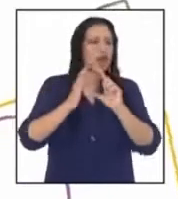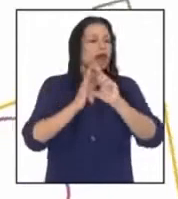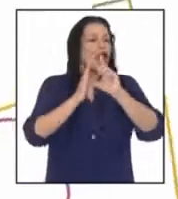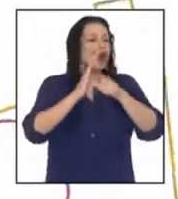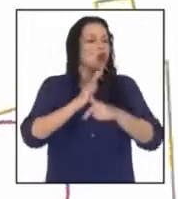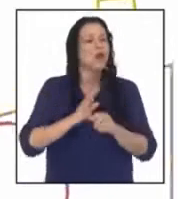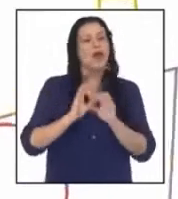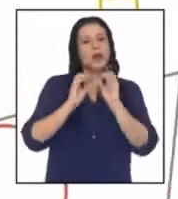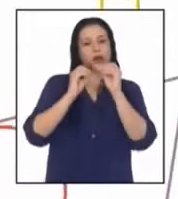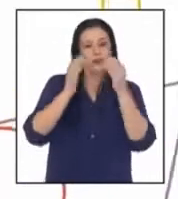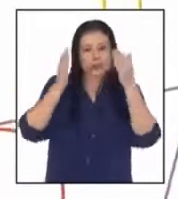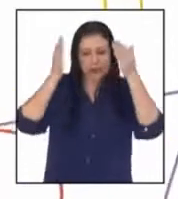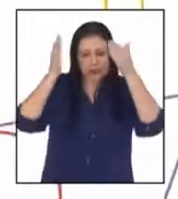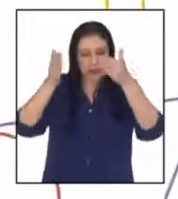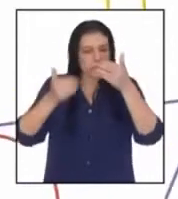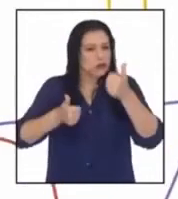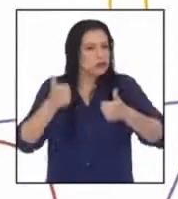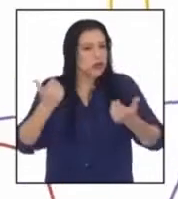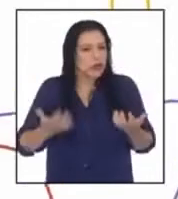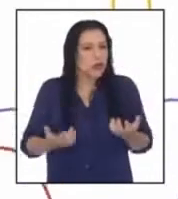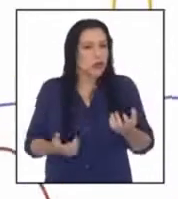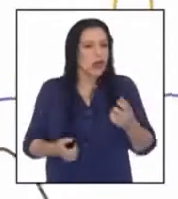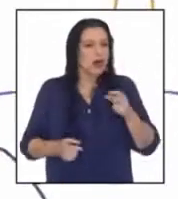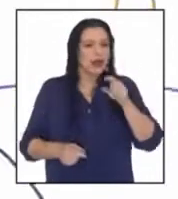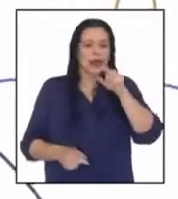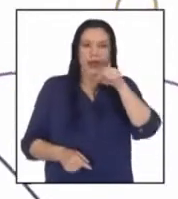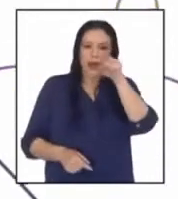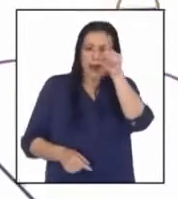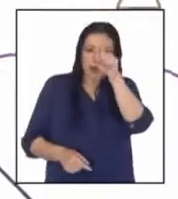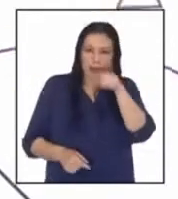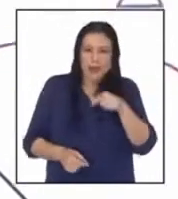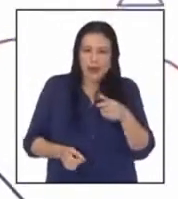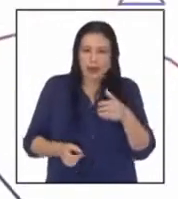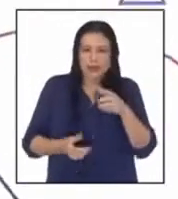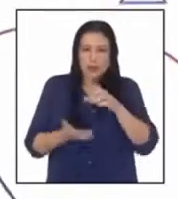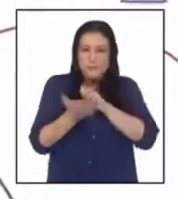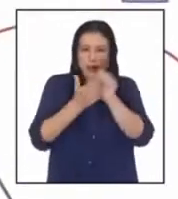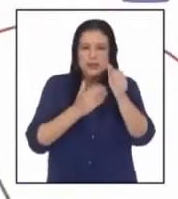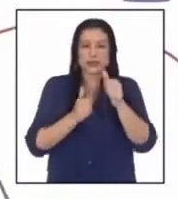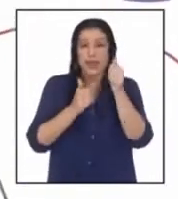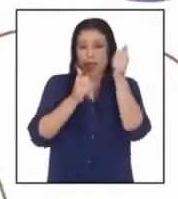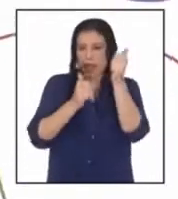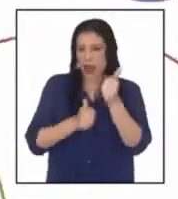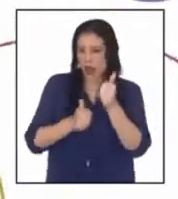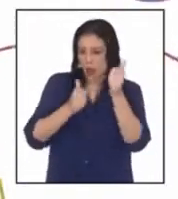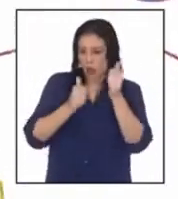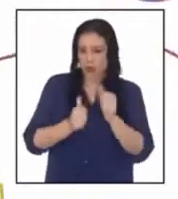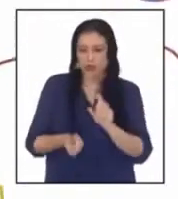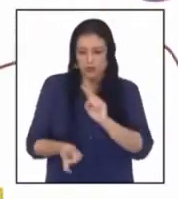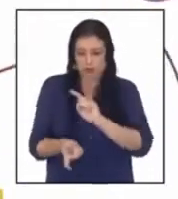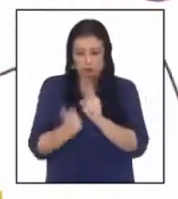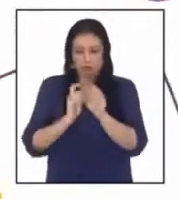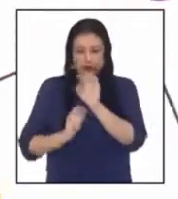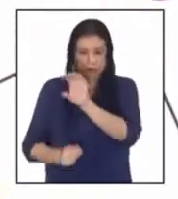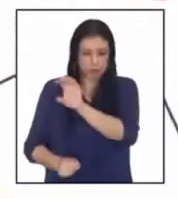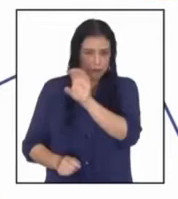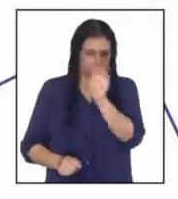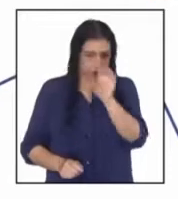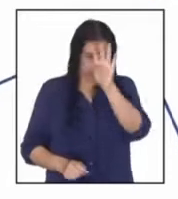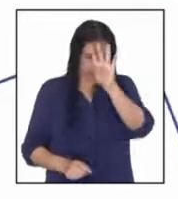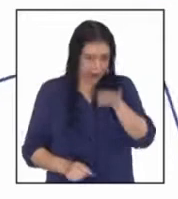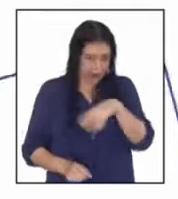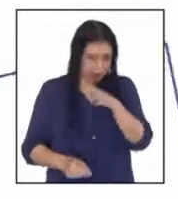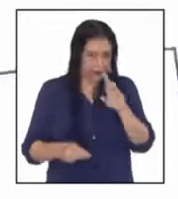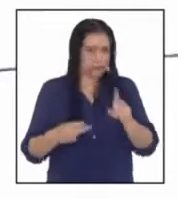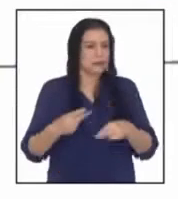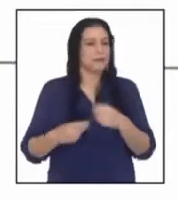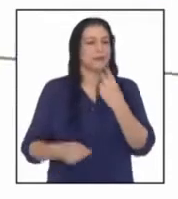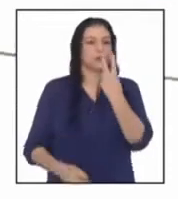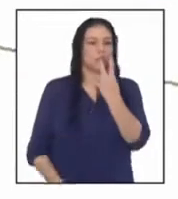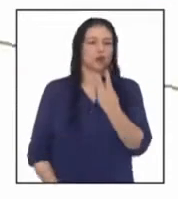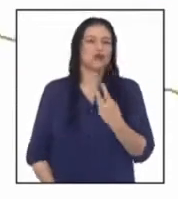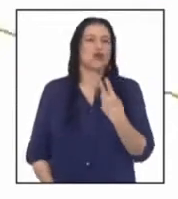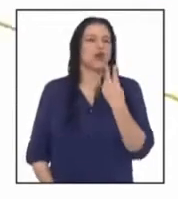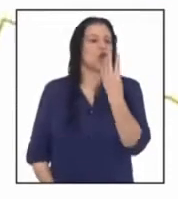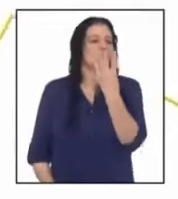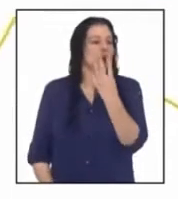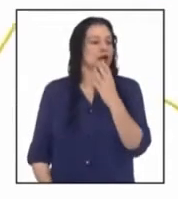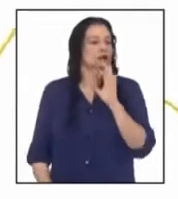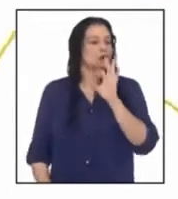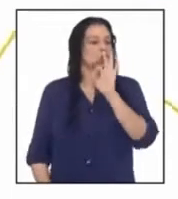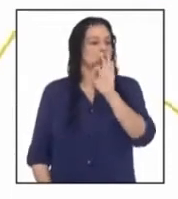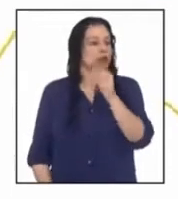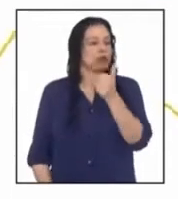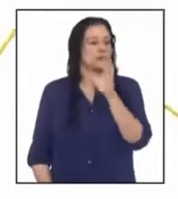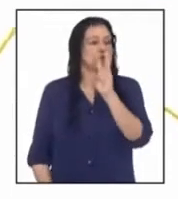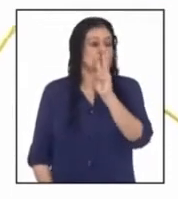Luego centramos nuestra atención en las barras del mes de agosto y pasamos las frecuencias a la tabla. 2, 4, 9